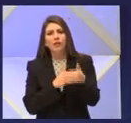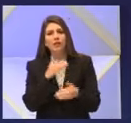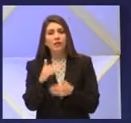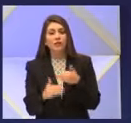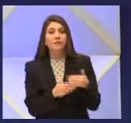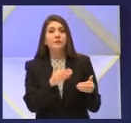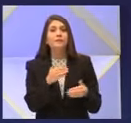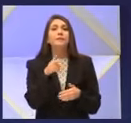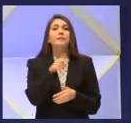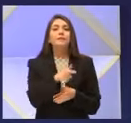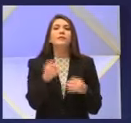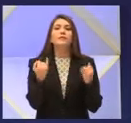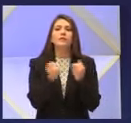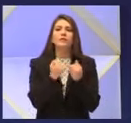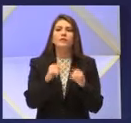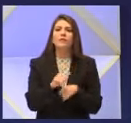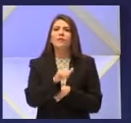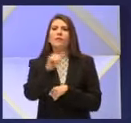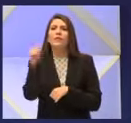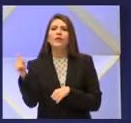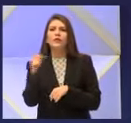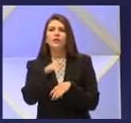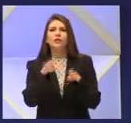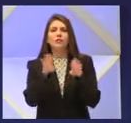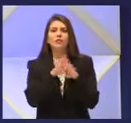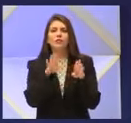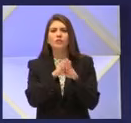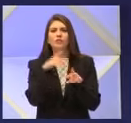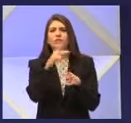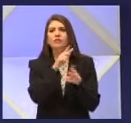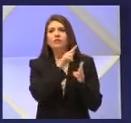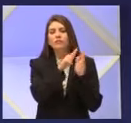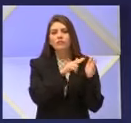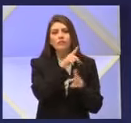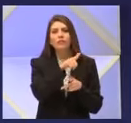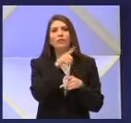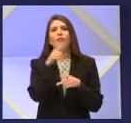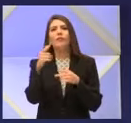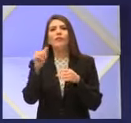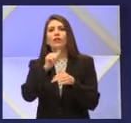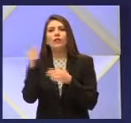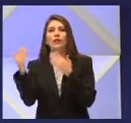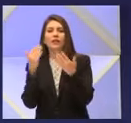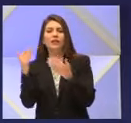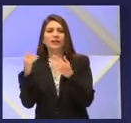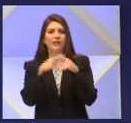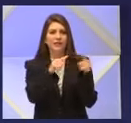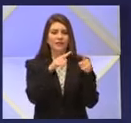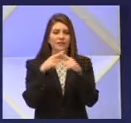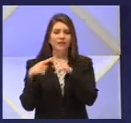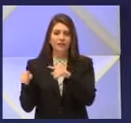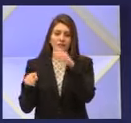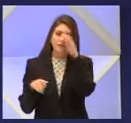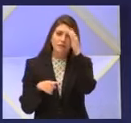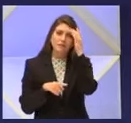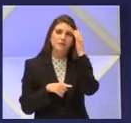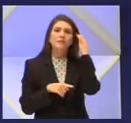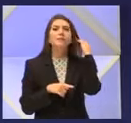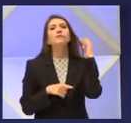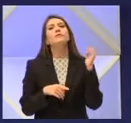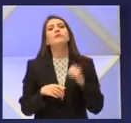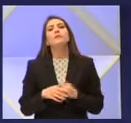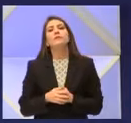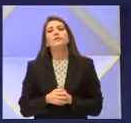con otras potencias espaciales del mundo e agradezco